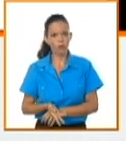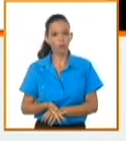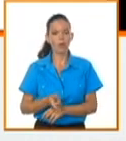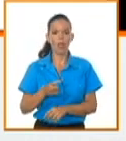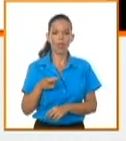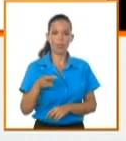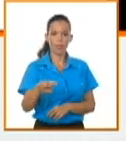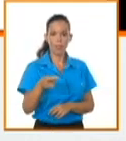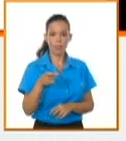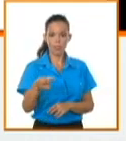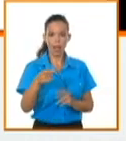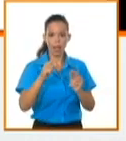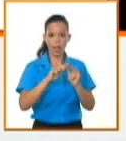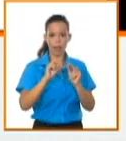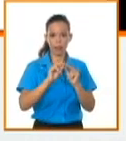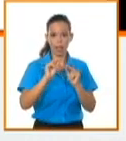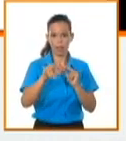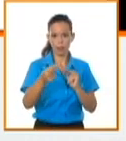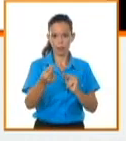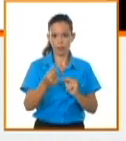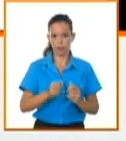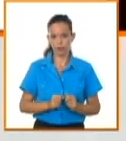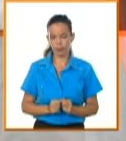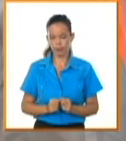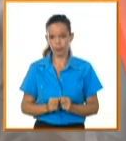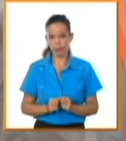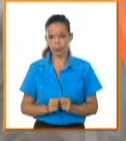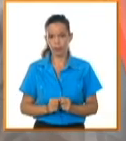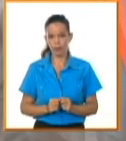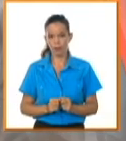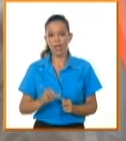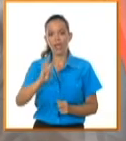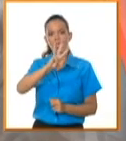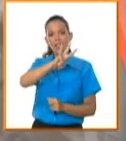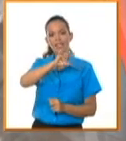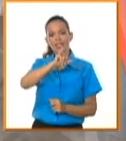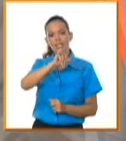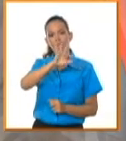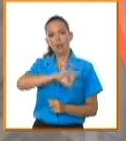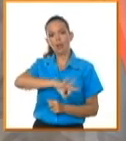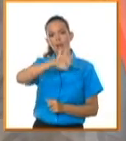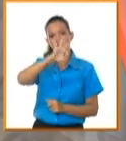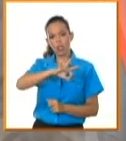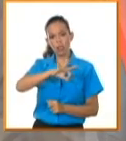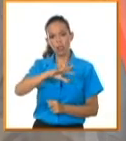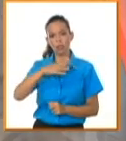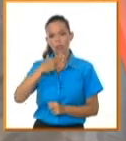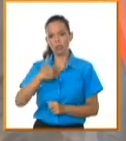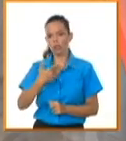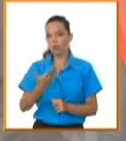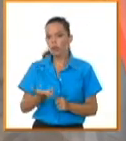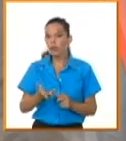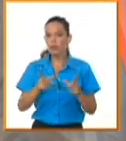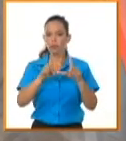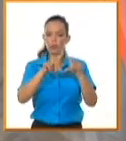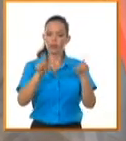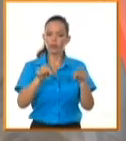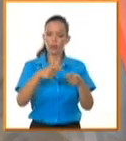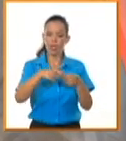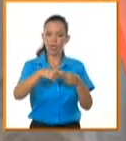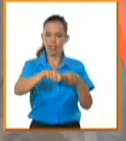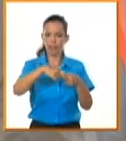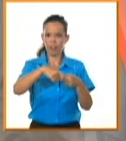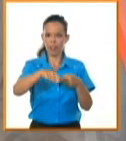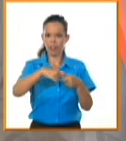de las operaciones diríamos electrónica y el 36% se hace por la vía en este caso sin